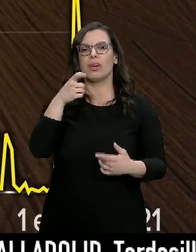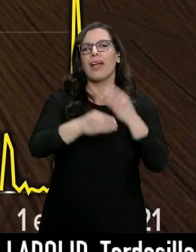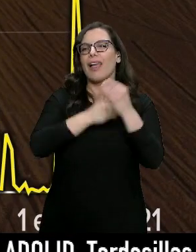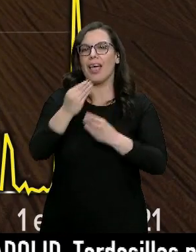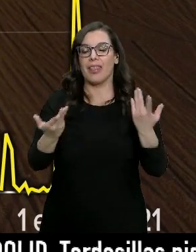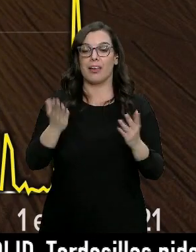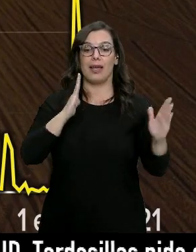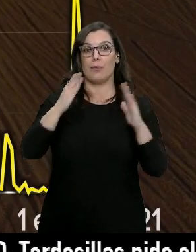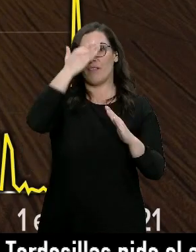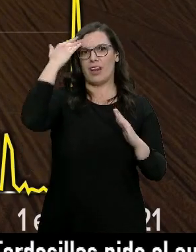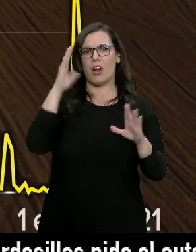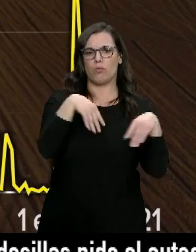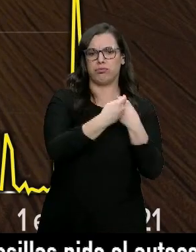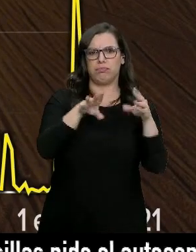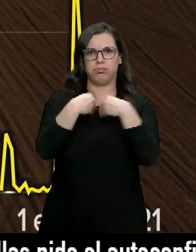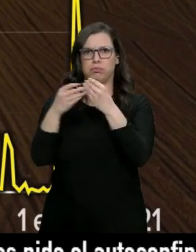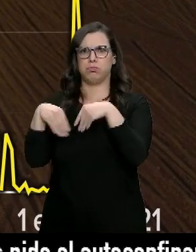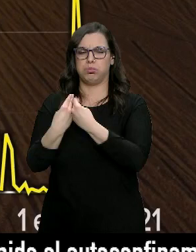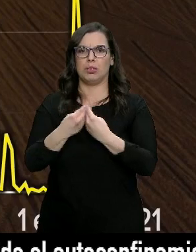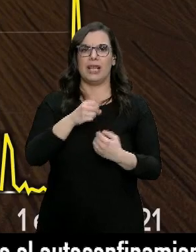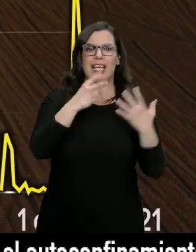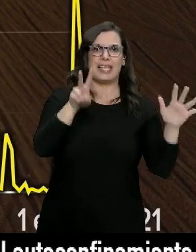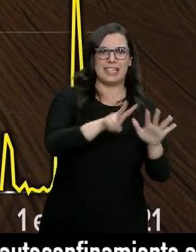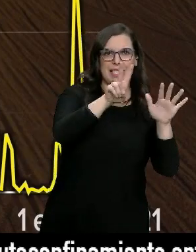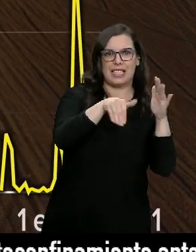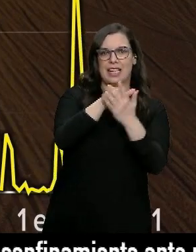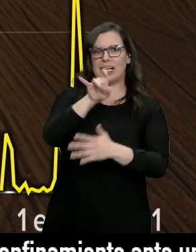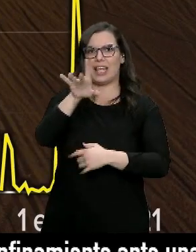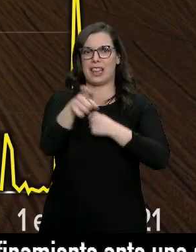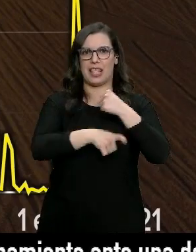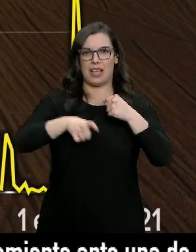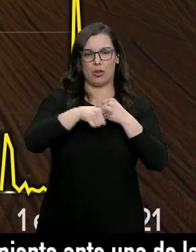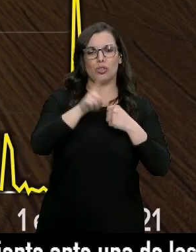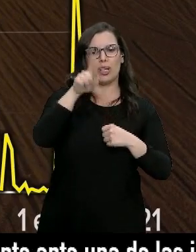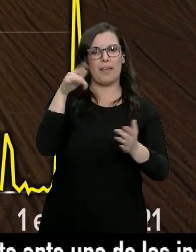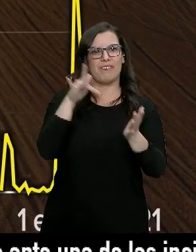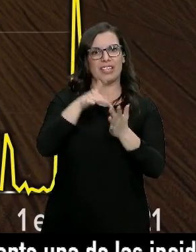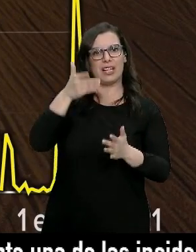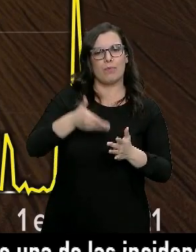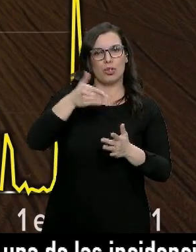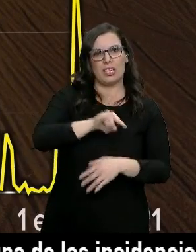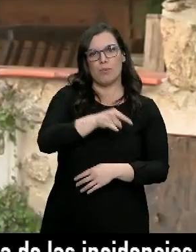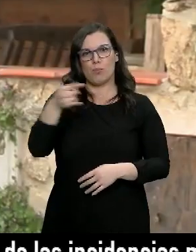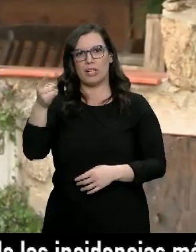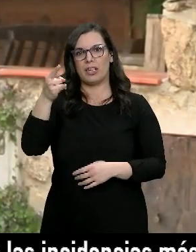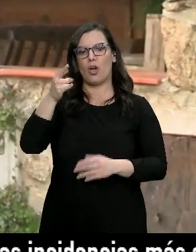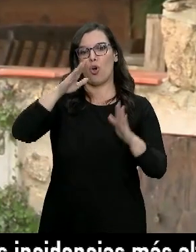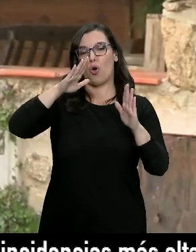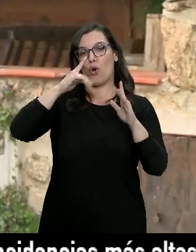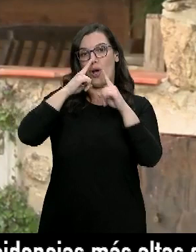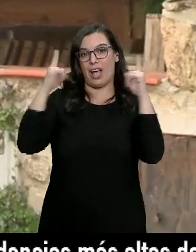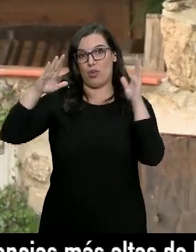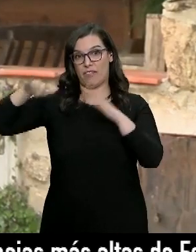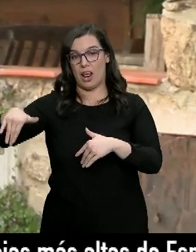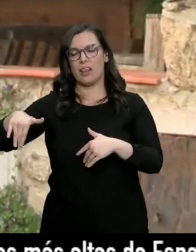un verano de llenos, especialmente entre el 7 y el 15 de agosto, y picos en fechas significativas, puentes y fin de año. La